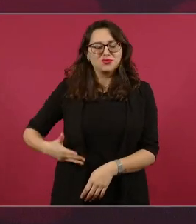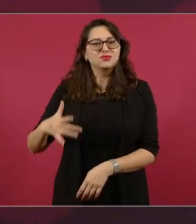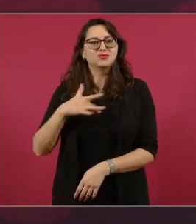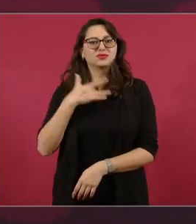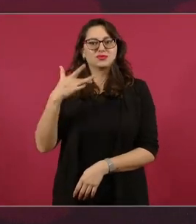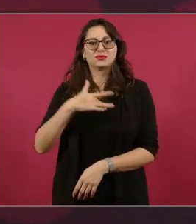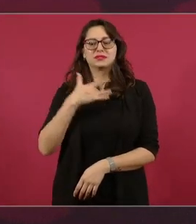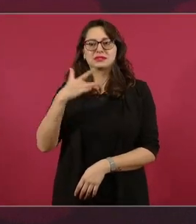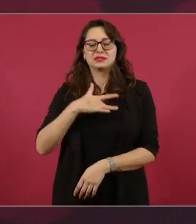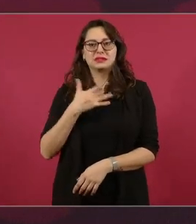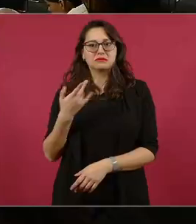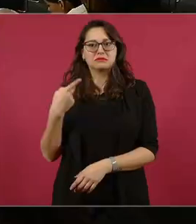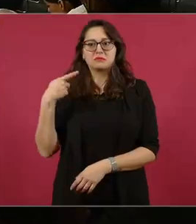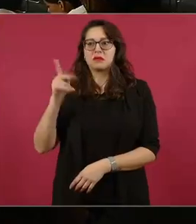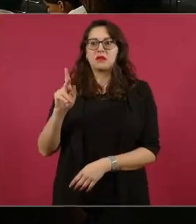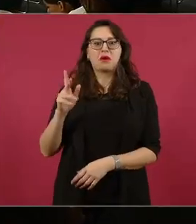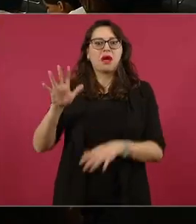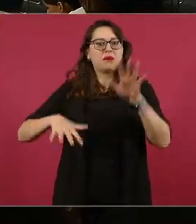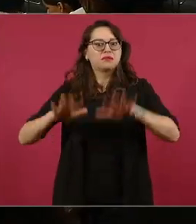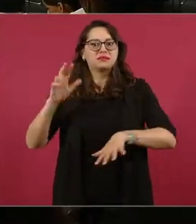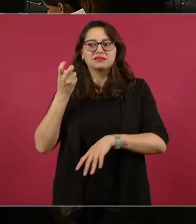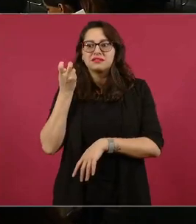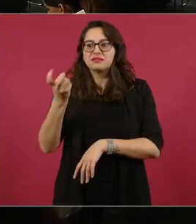De 22 mil hectáreas